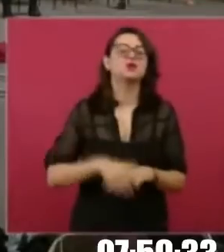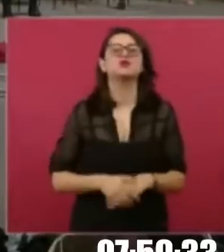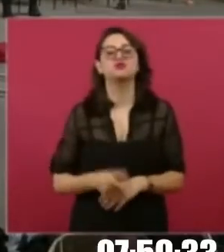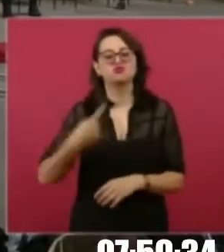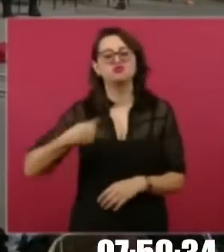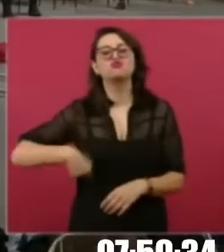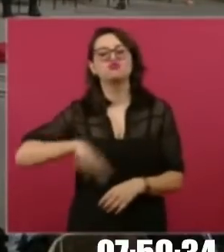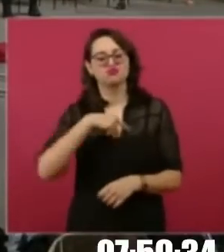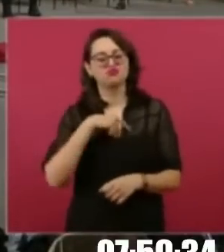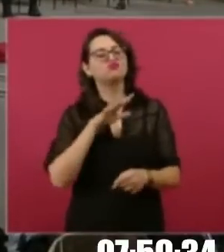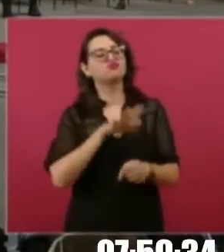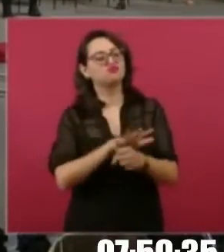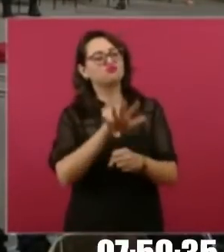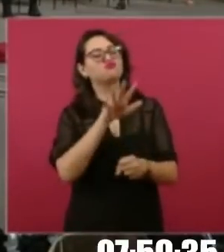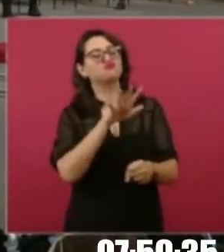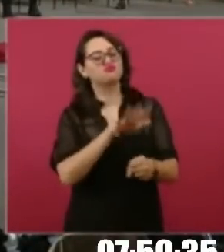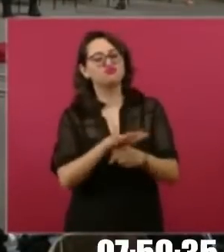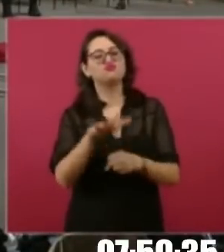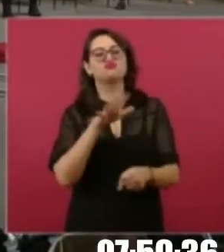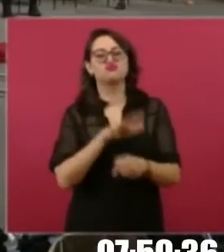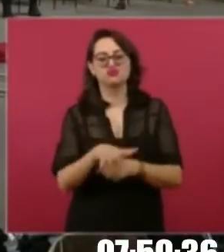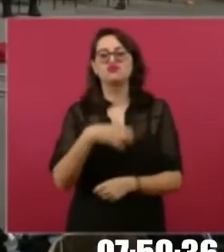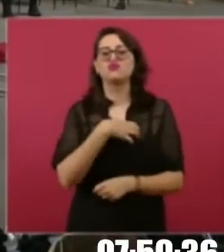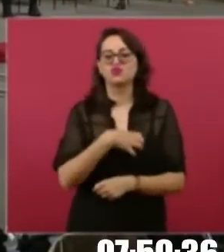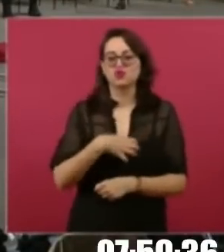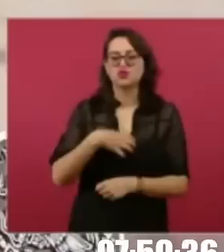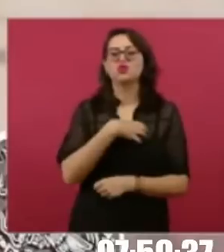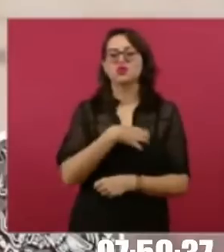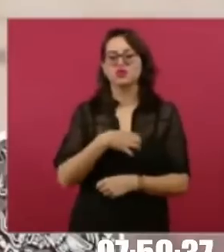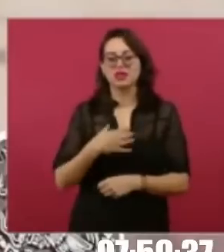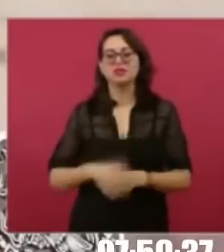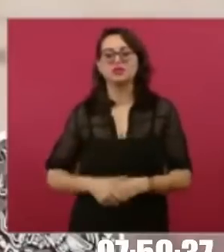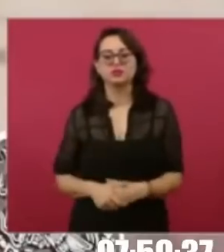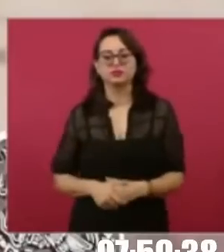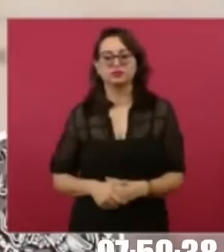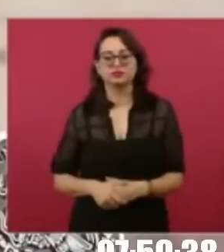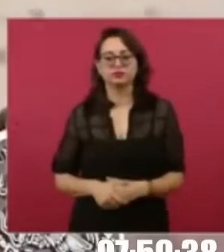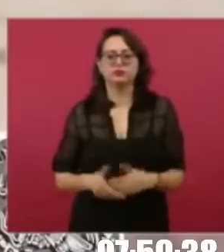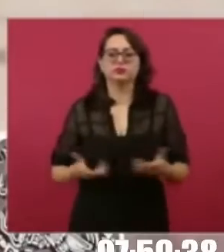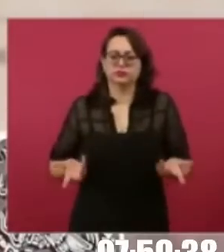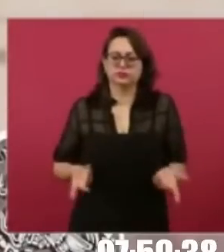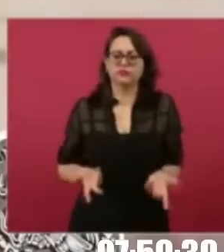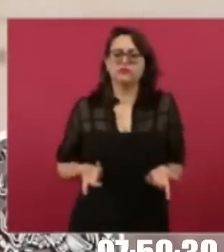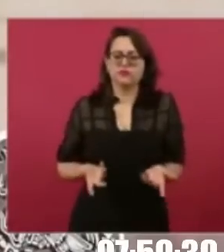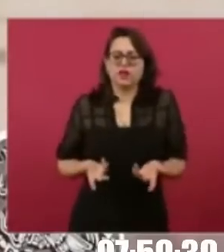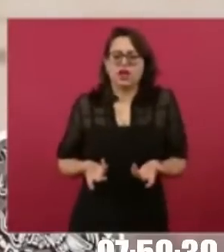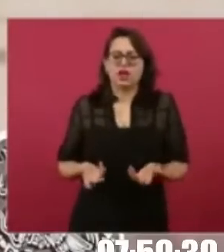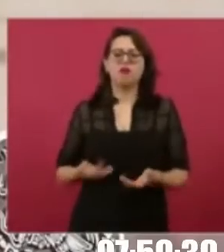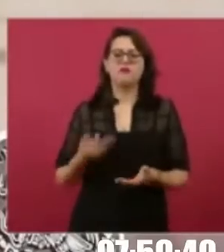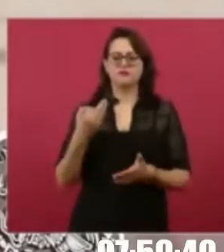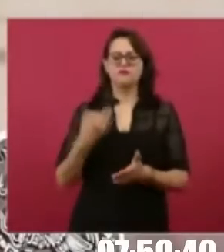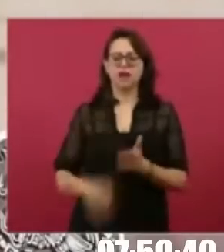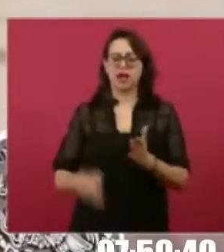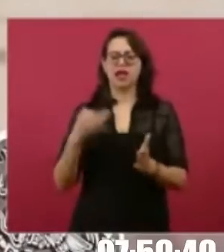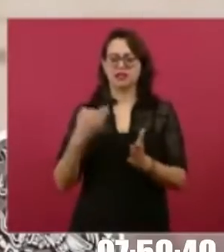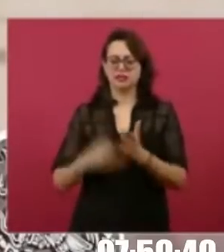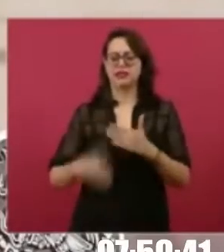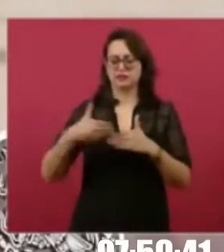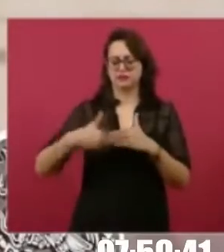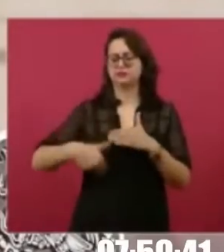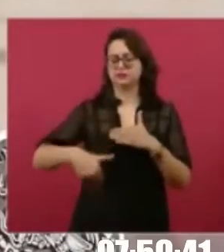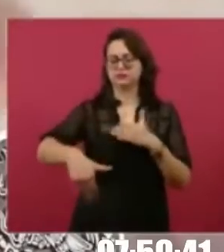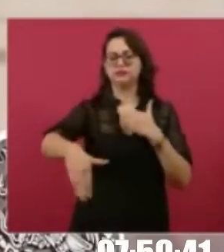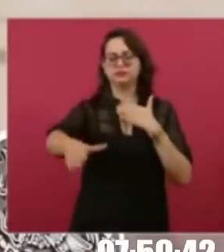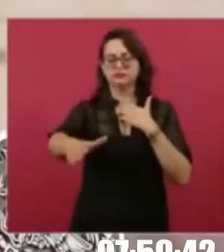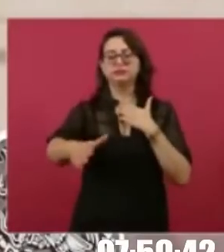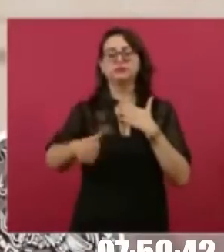presidente no tenemos resuelto completamente por ejemplo la contratación